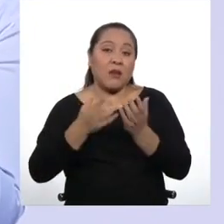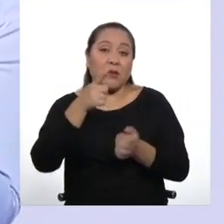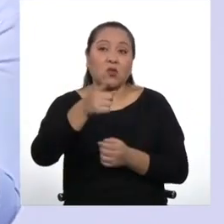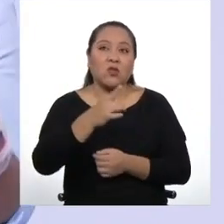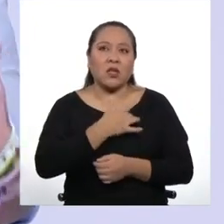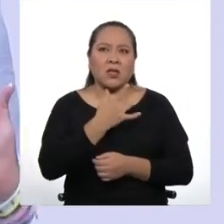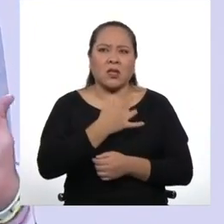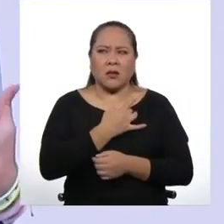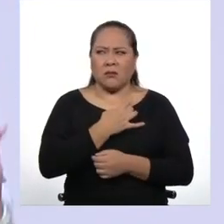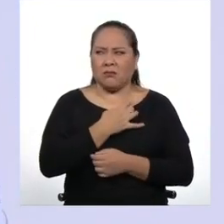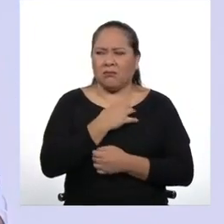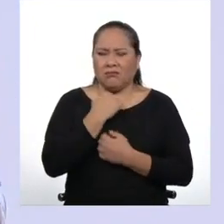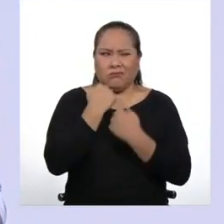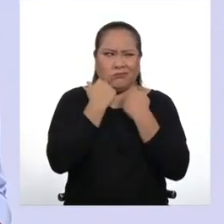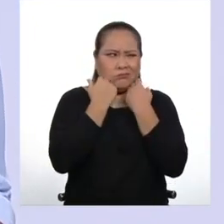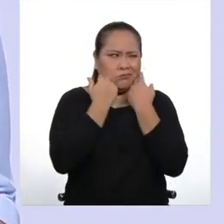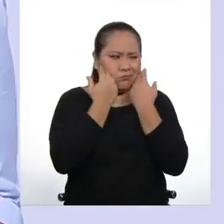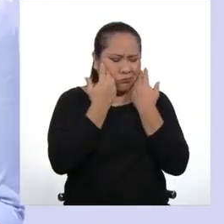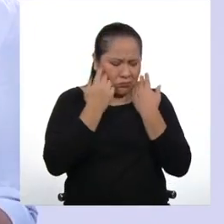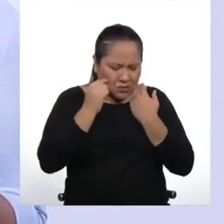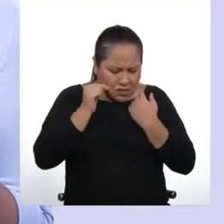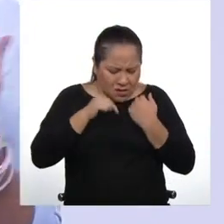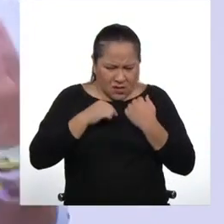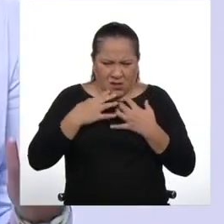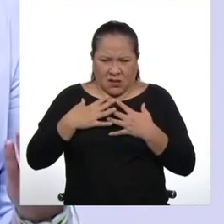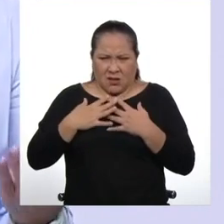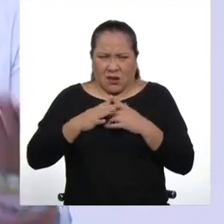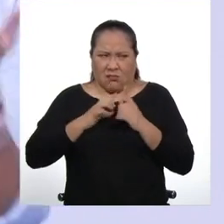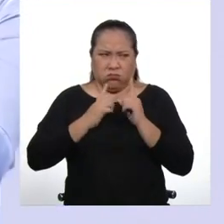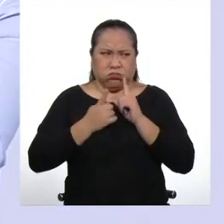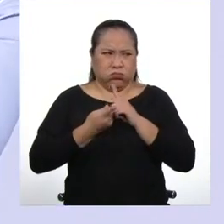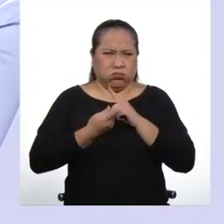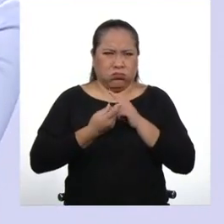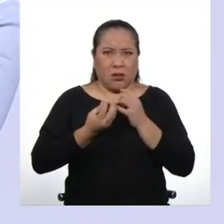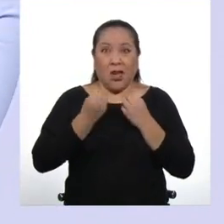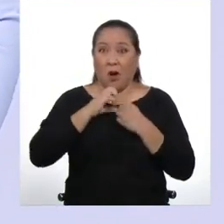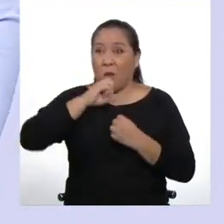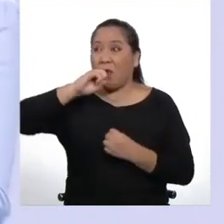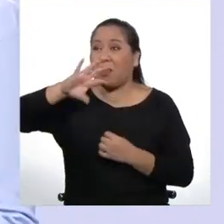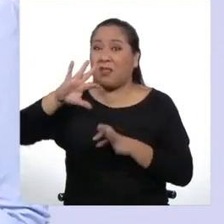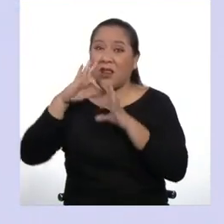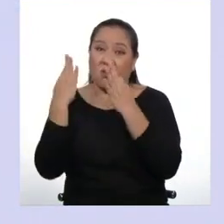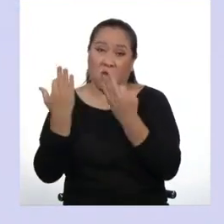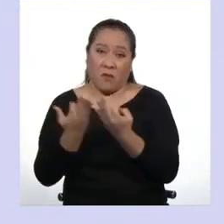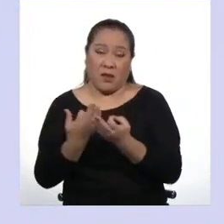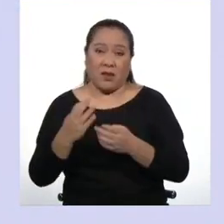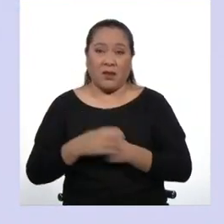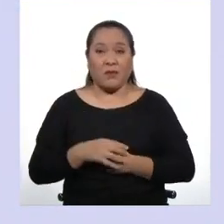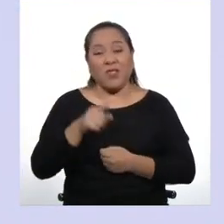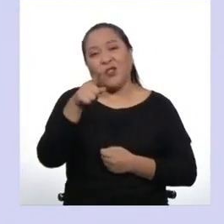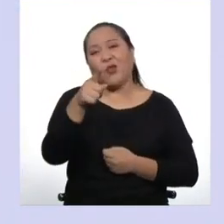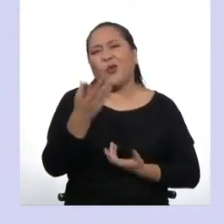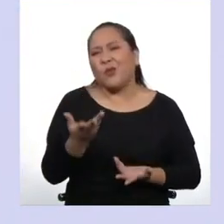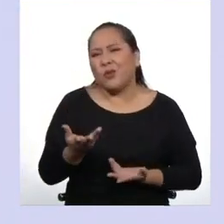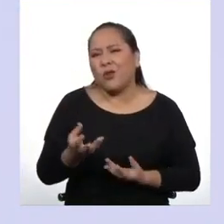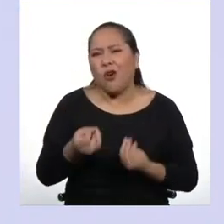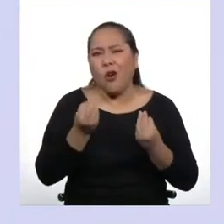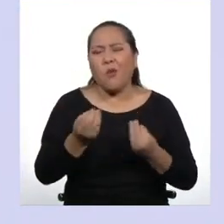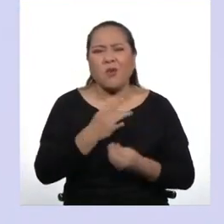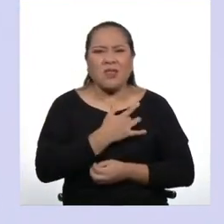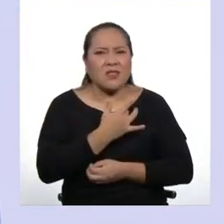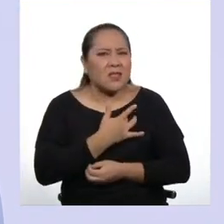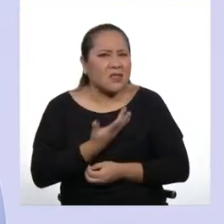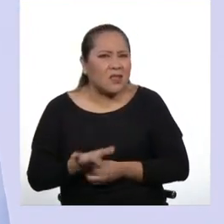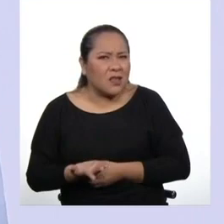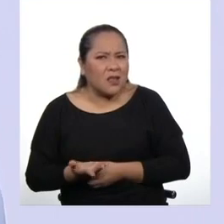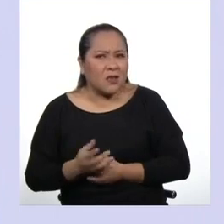sentido incómodo al ver algún cambio en tu cuerpo y no sabes cómo expresar lo que sientes a tus familiares. ¿Y tú? ¿Cómo te estás